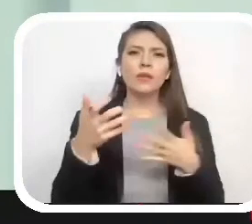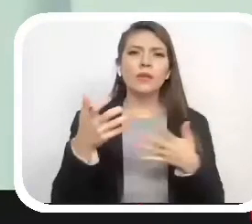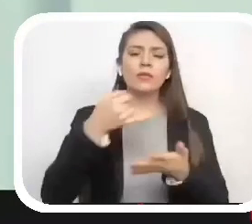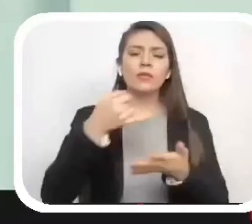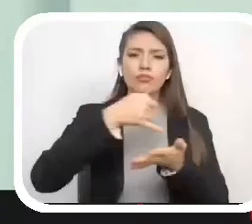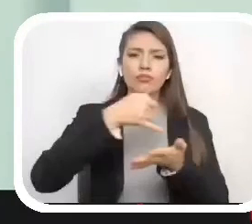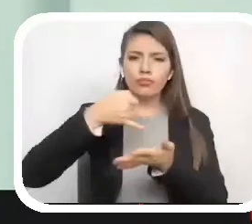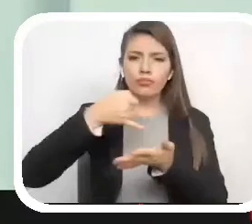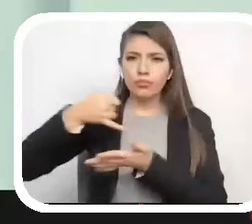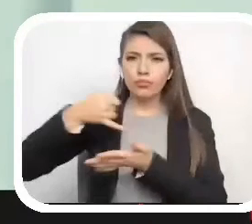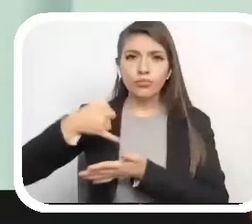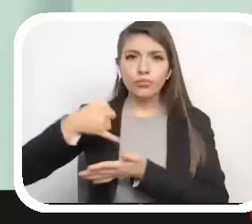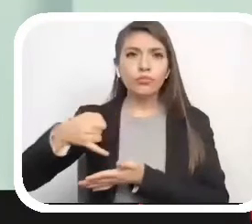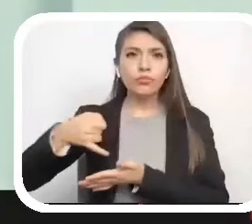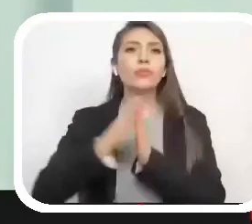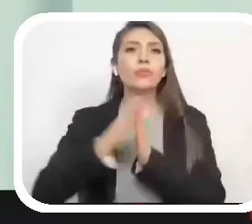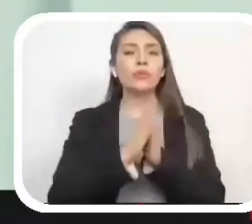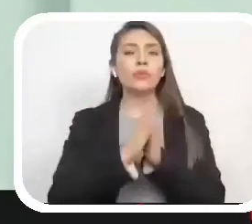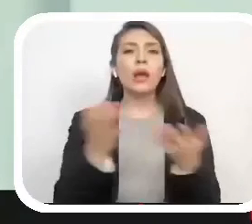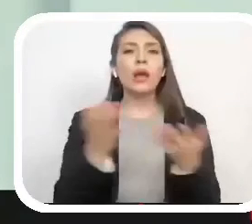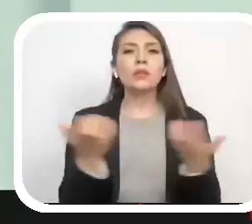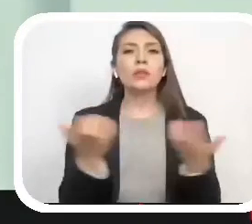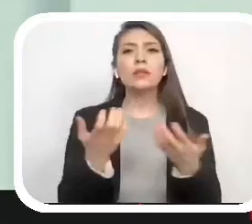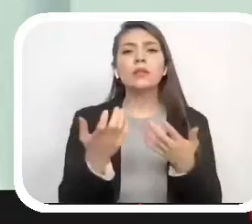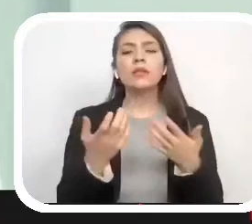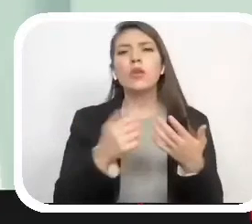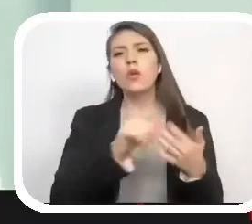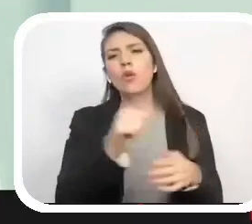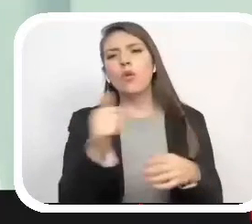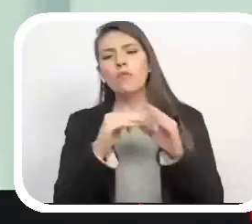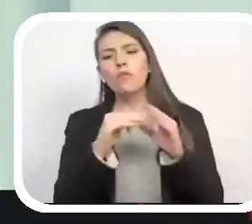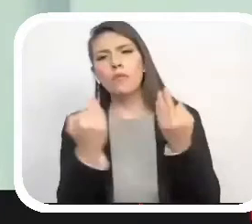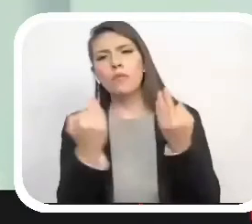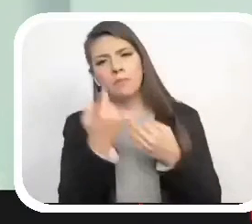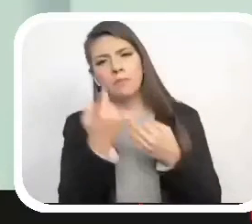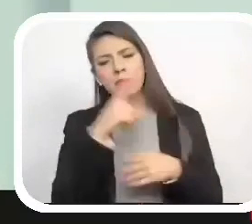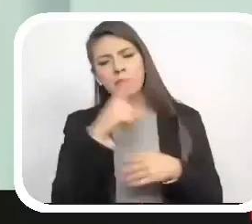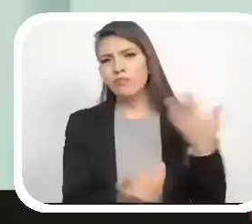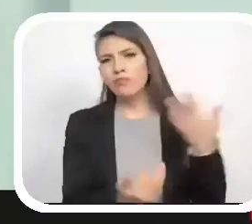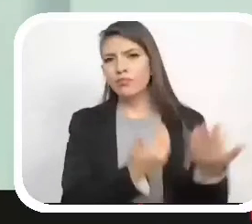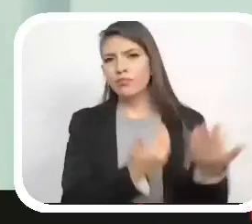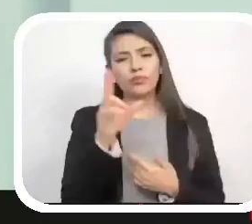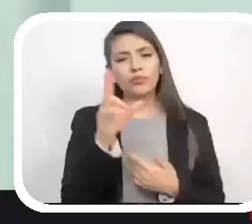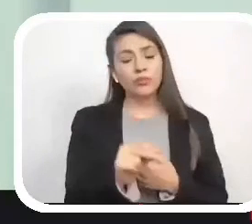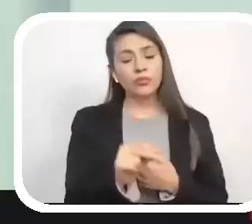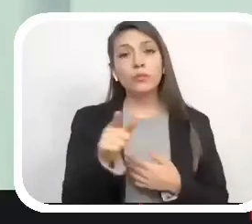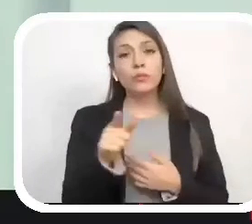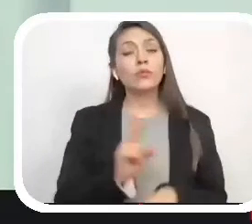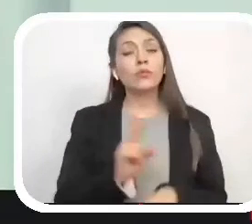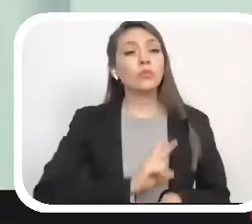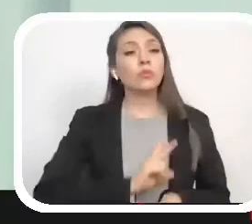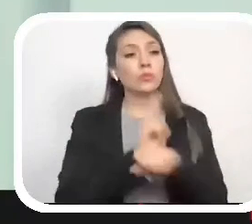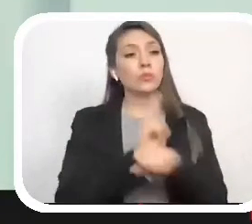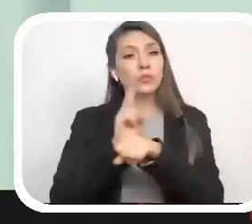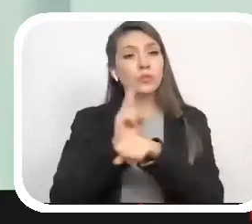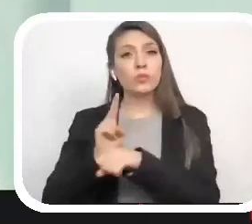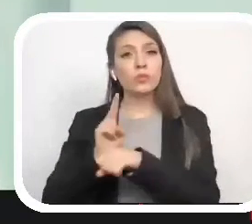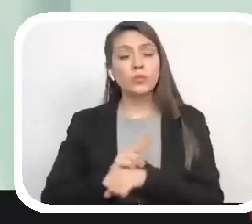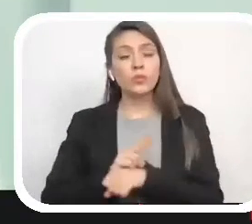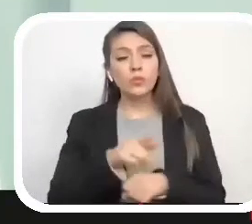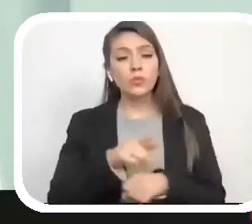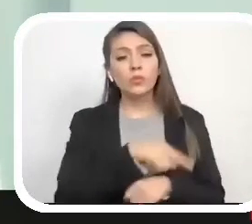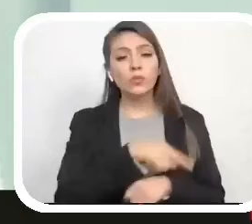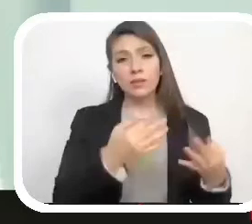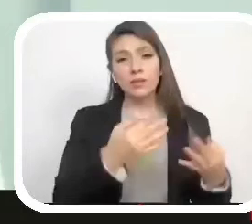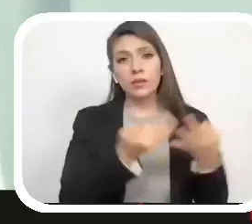realizar acciones en materia de prevención de incendios, como vigilar que sus predios no se acumulen materiales que